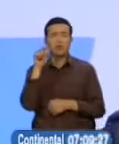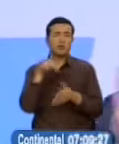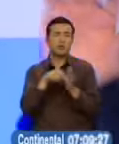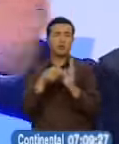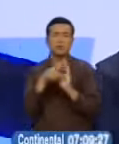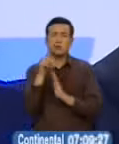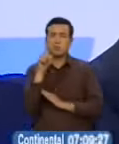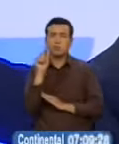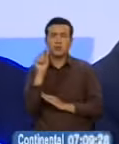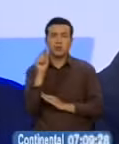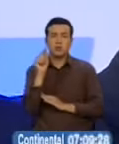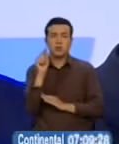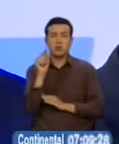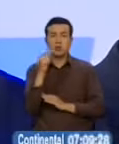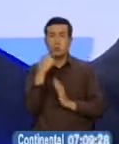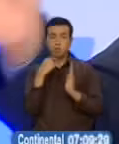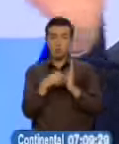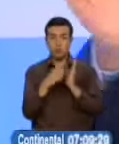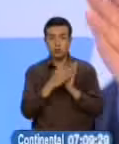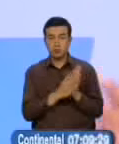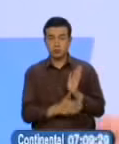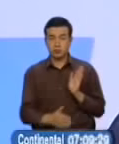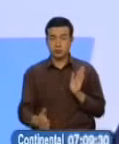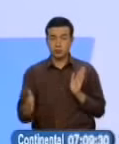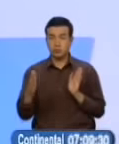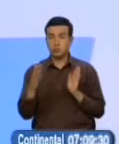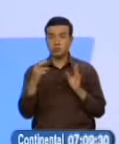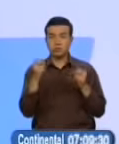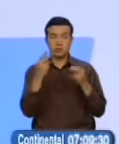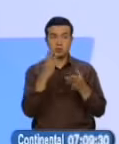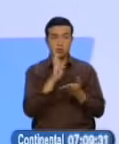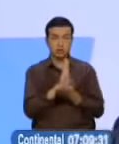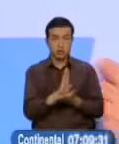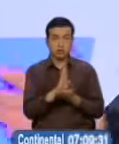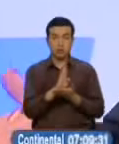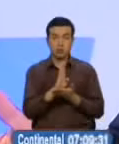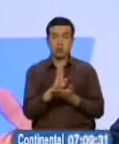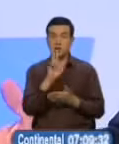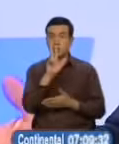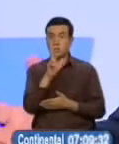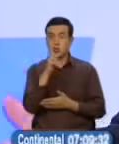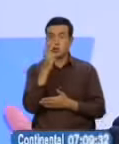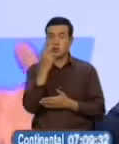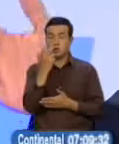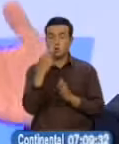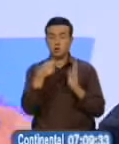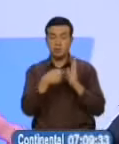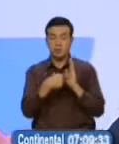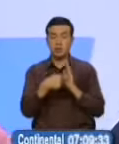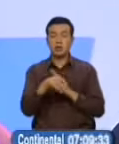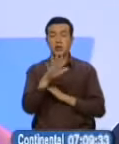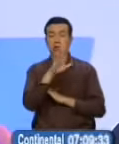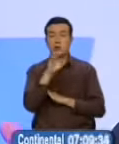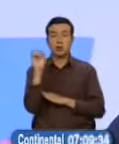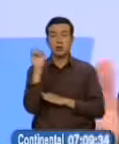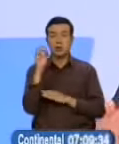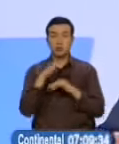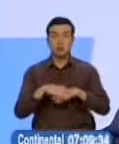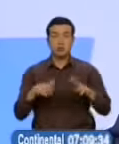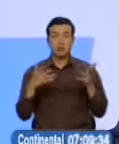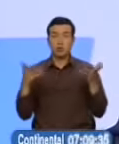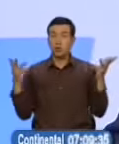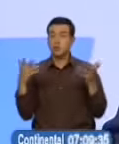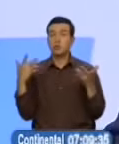esto? Significa que si se mantendrían pólizas de seguro para los 13.500 bienes del Ministerio de Educación,